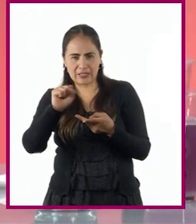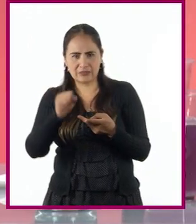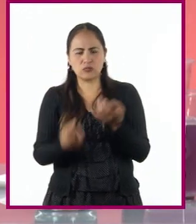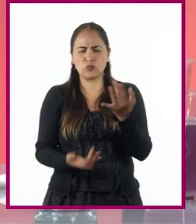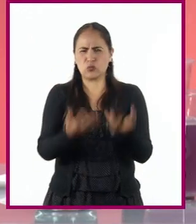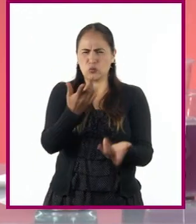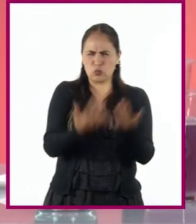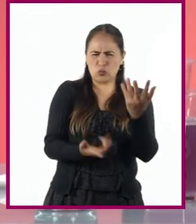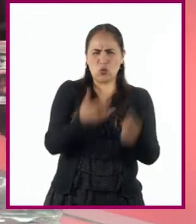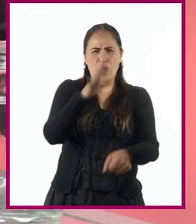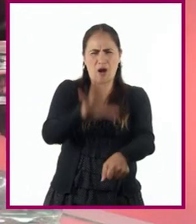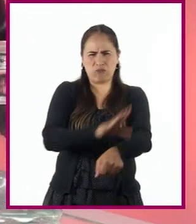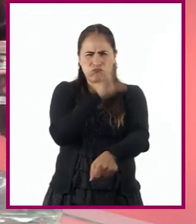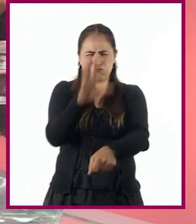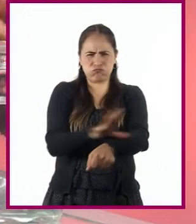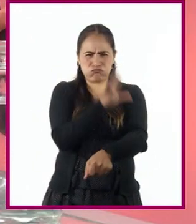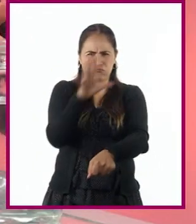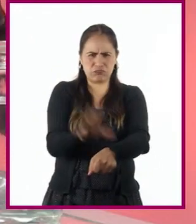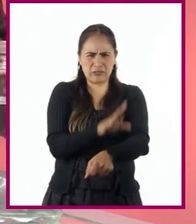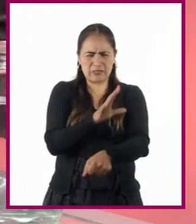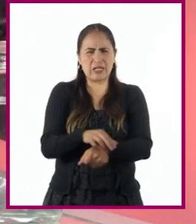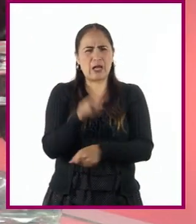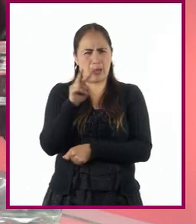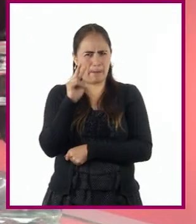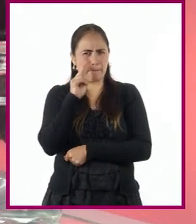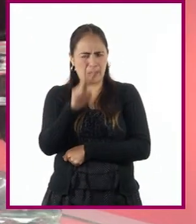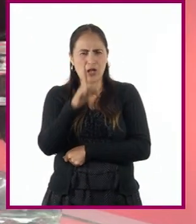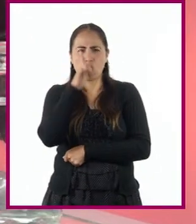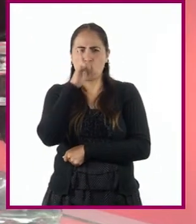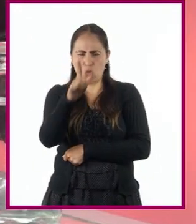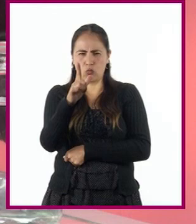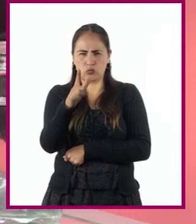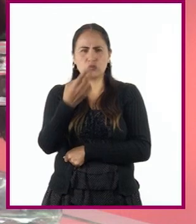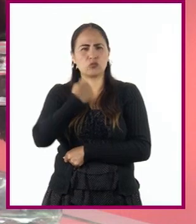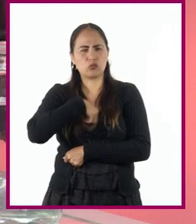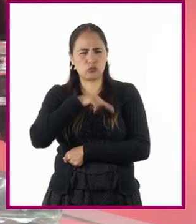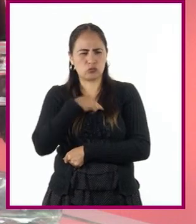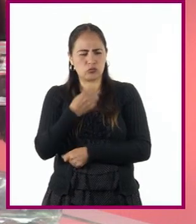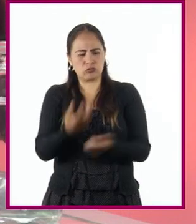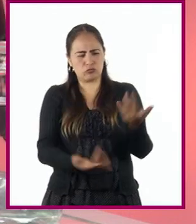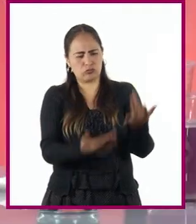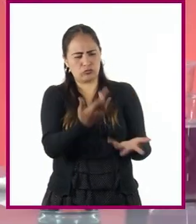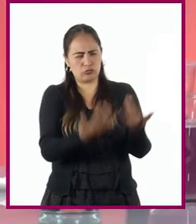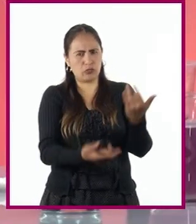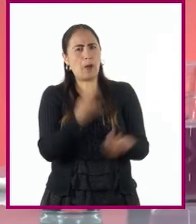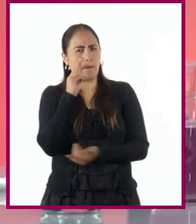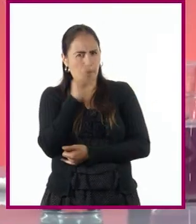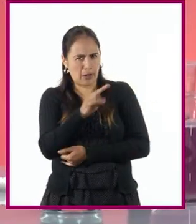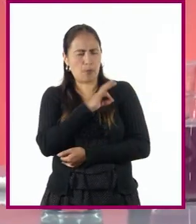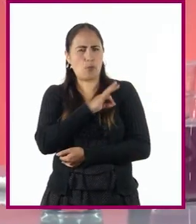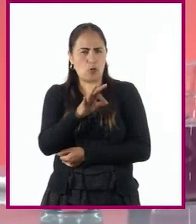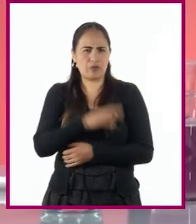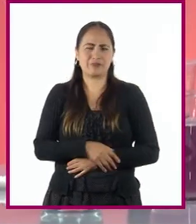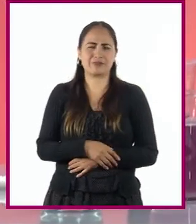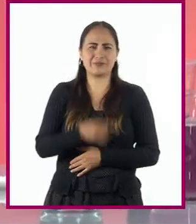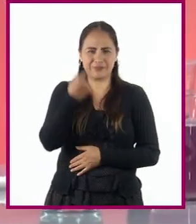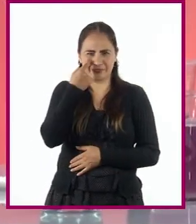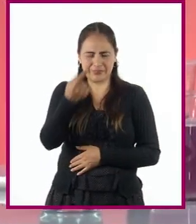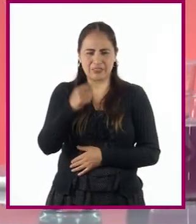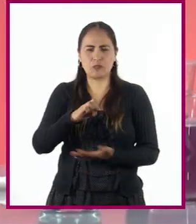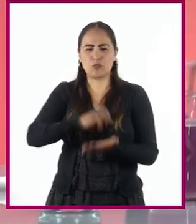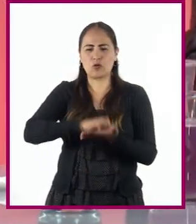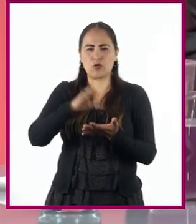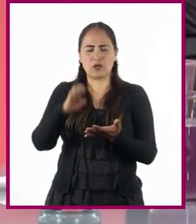energía y una parte de ella se emite en forma de luz, por lo que percibimos una flama que podemos ver. Observen qué sucede al encender